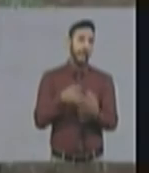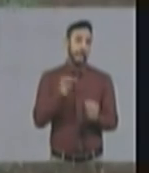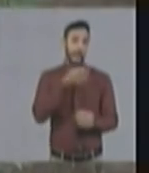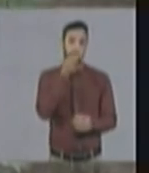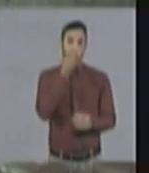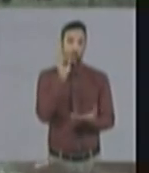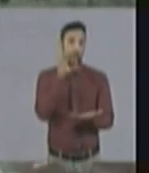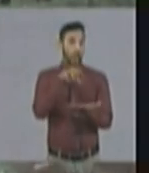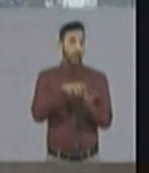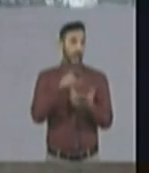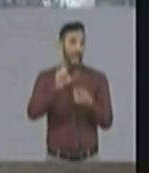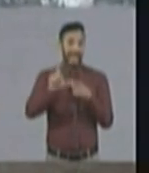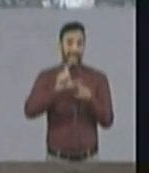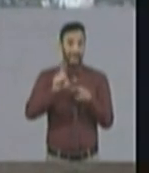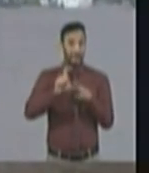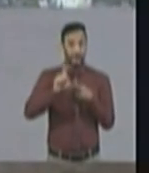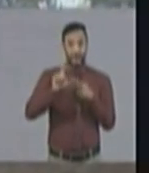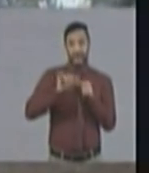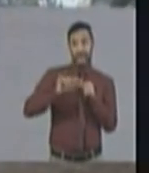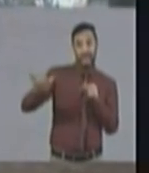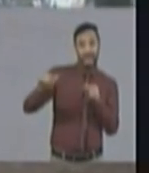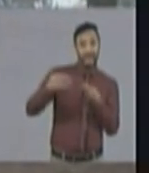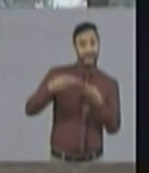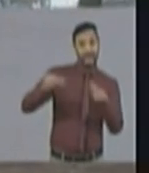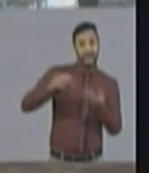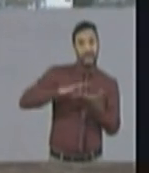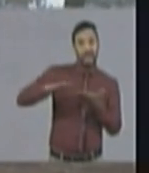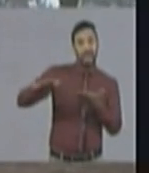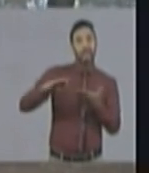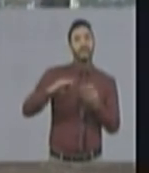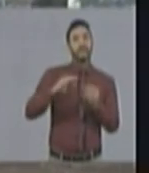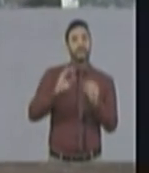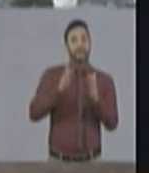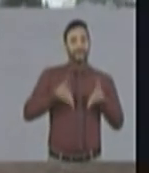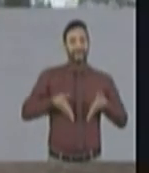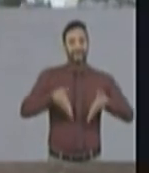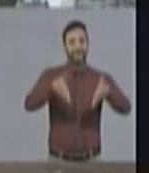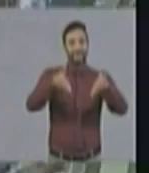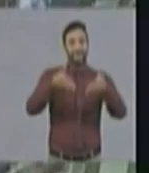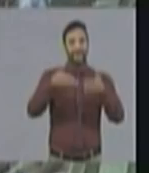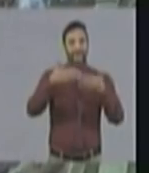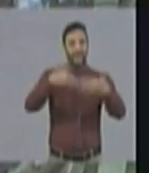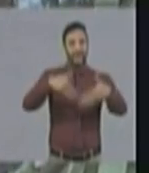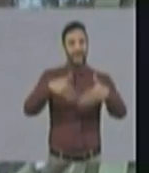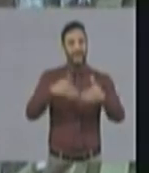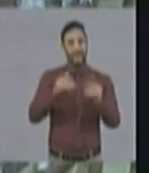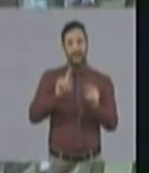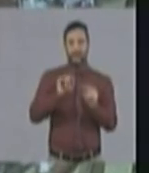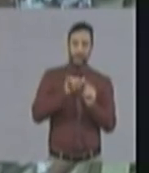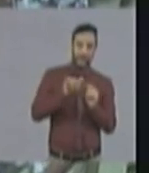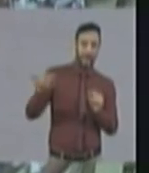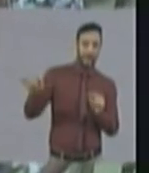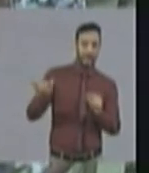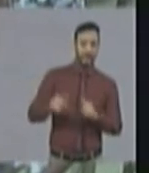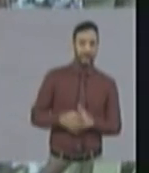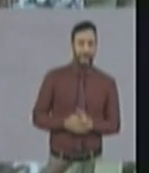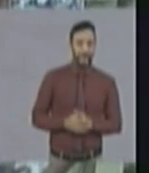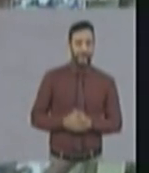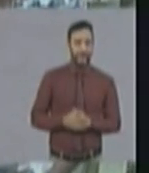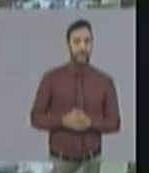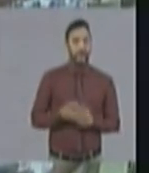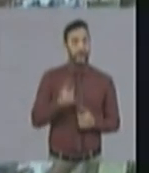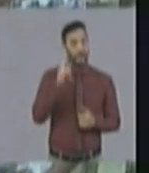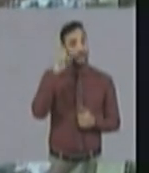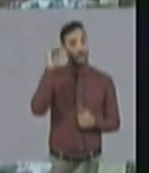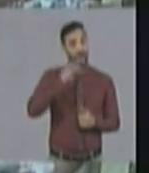lugar apartado, un poco que separado del eje central vial de lo que es la terminal número 1. Se conoce que